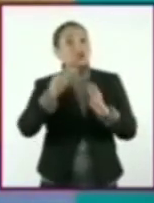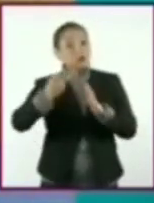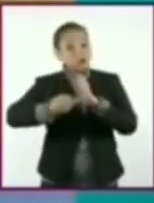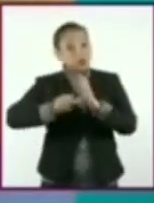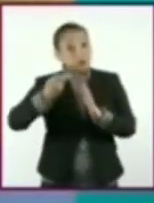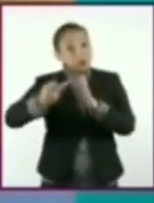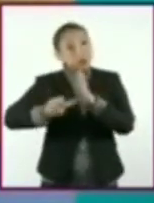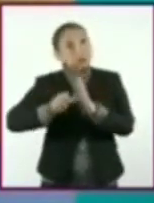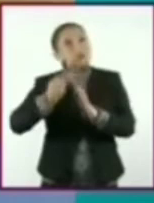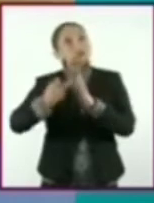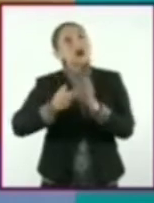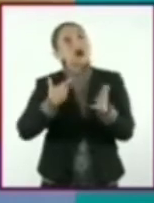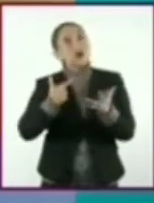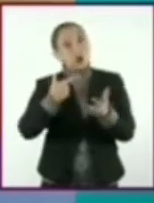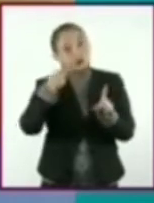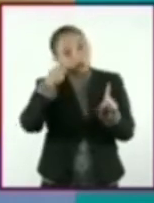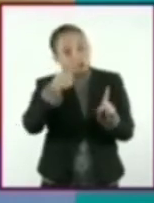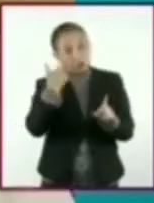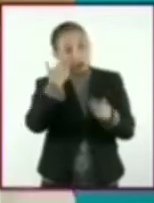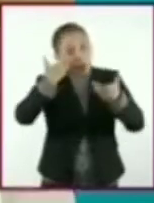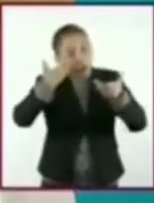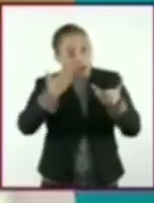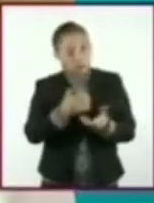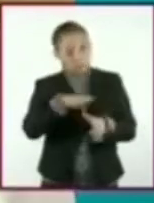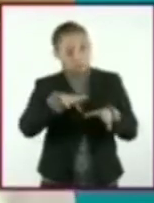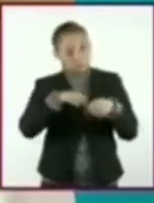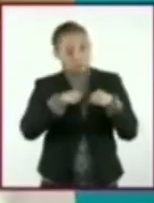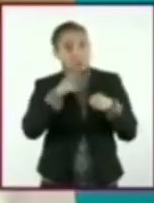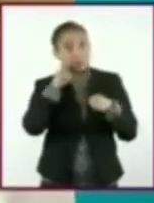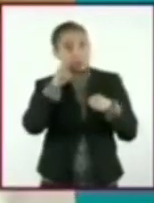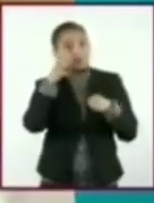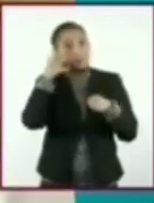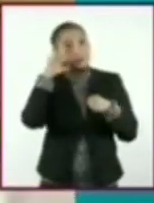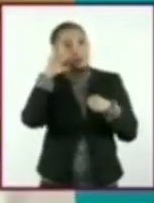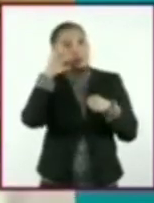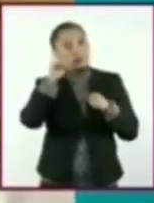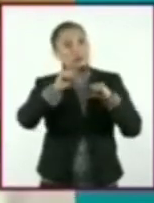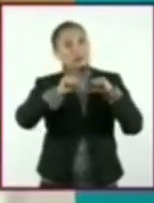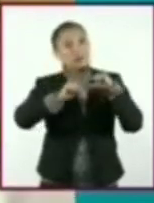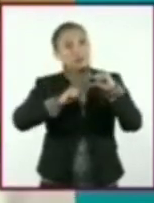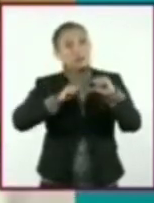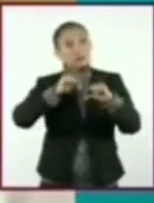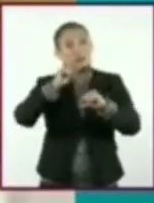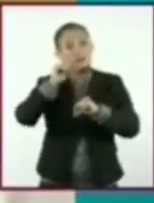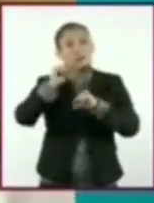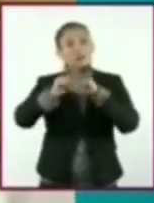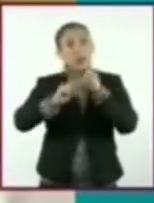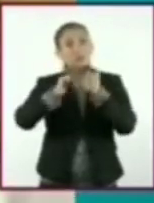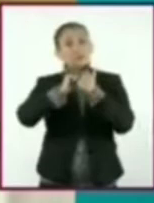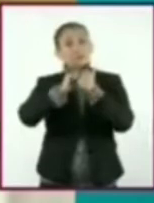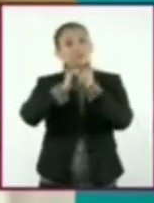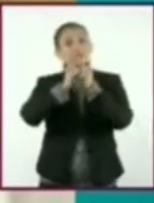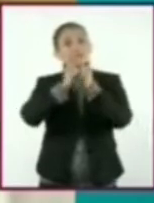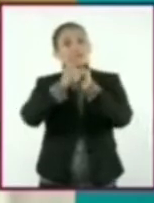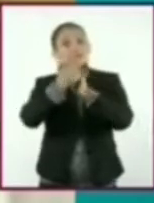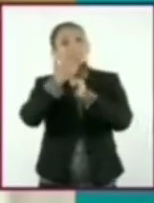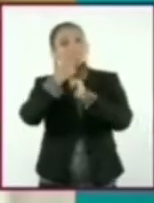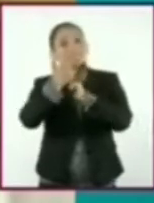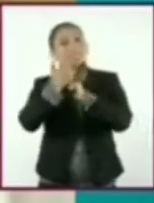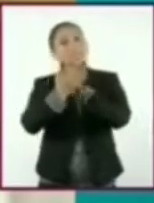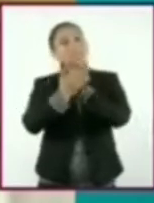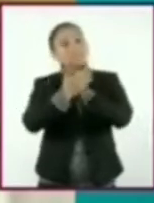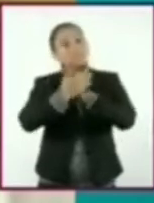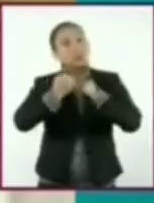consistente, comprometido, y verás cómo paulatinamente empiezas a recuperar